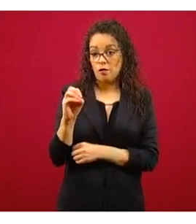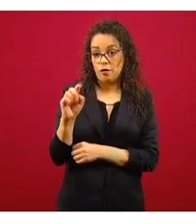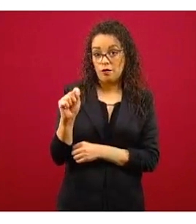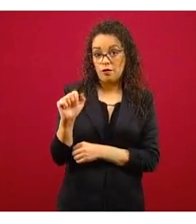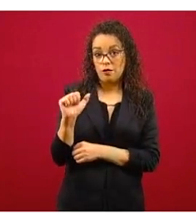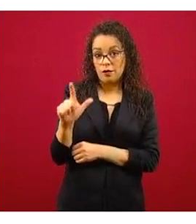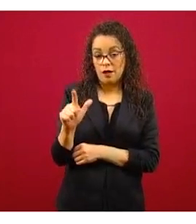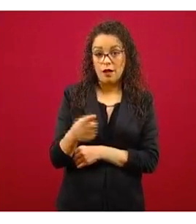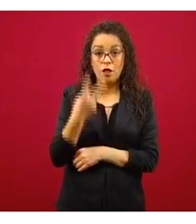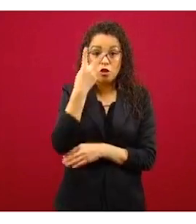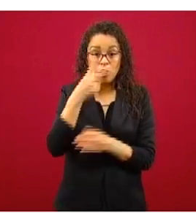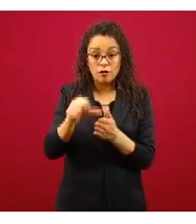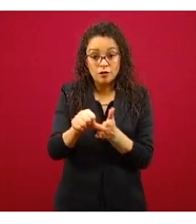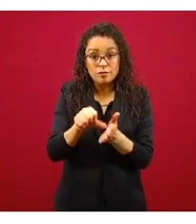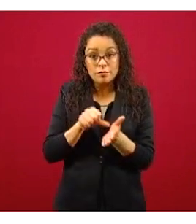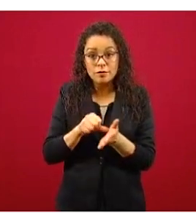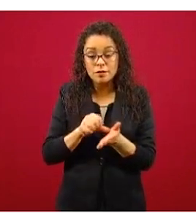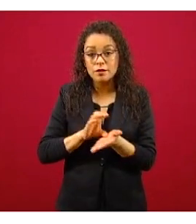prácticamente dos meses? Son